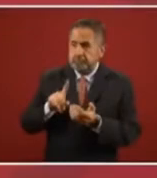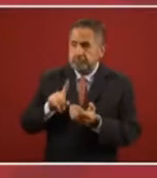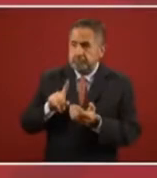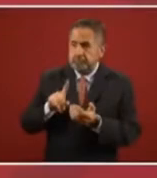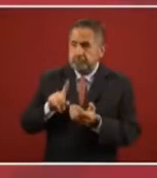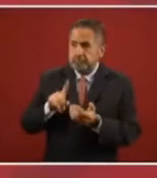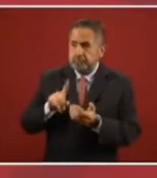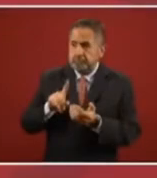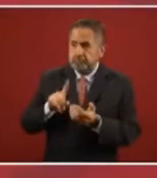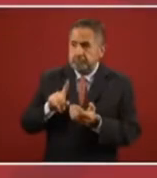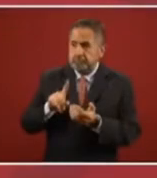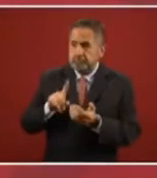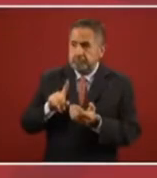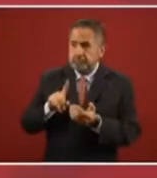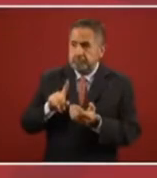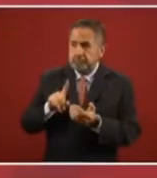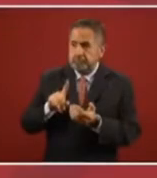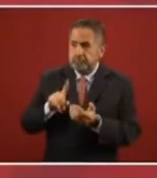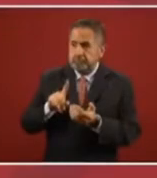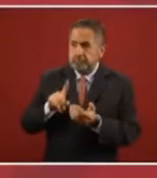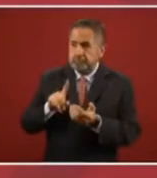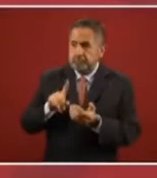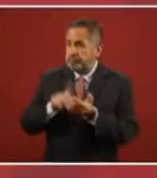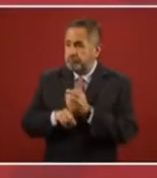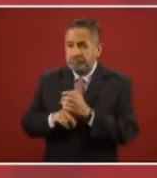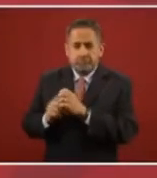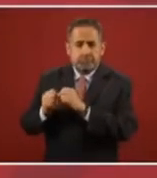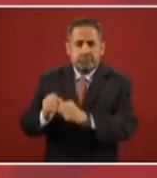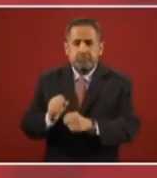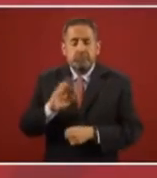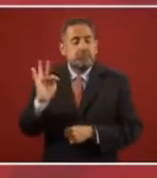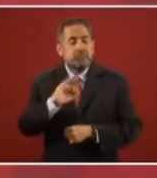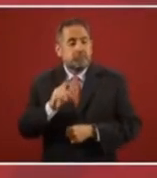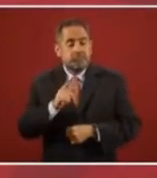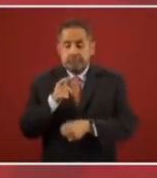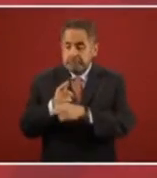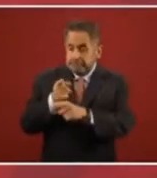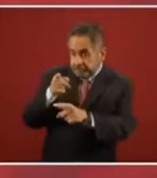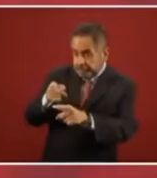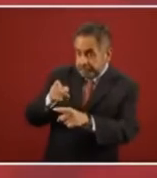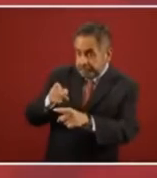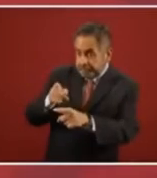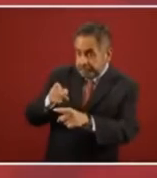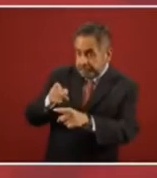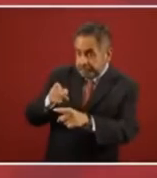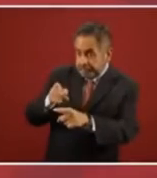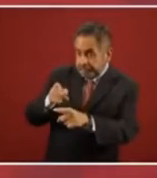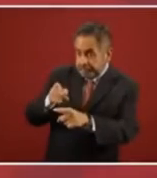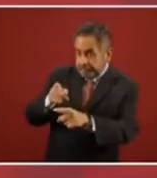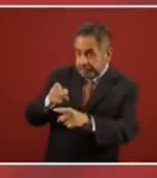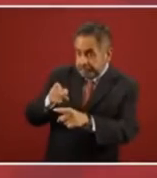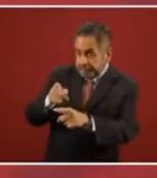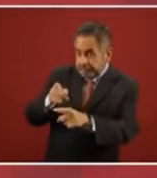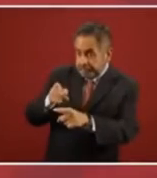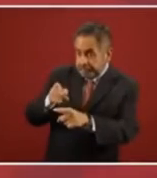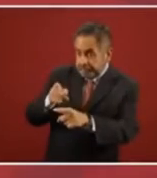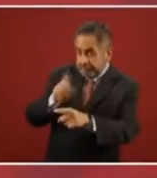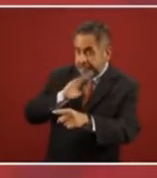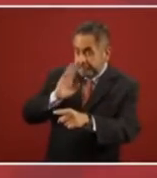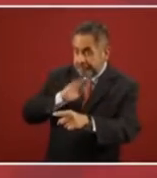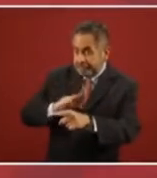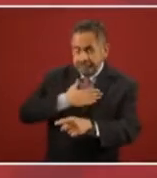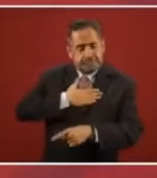en este tour chang woo pican fortify si se hace justicia y 6-3